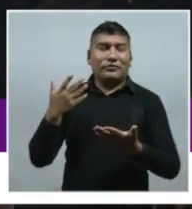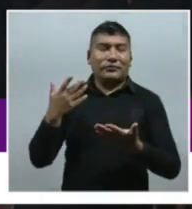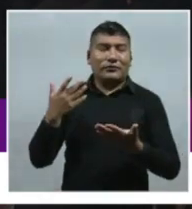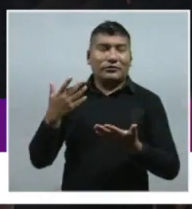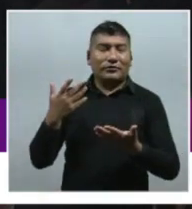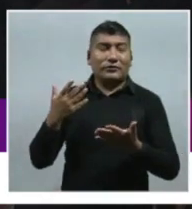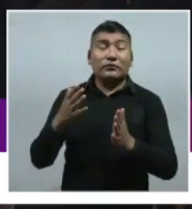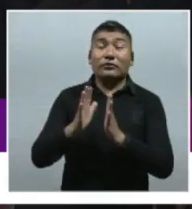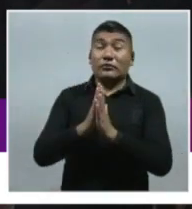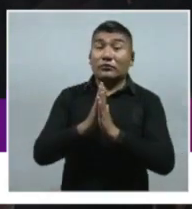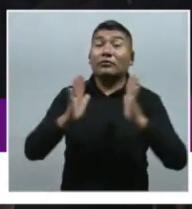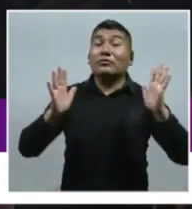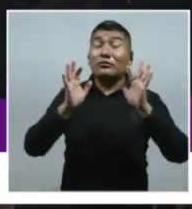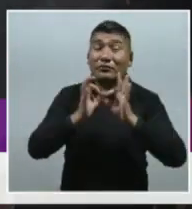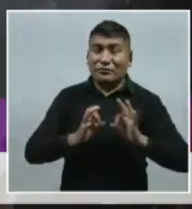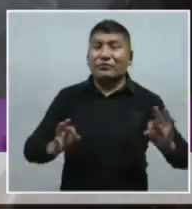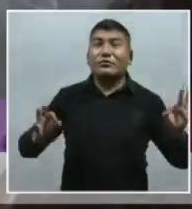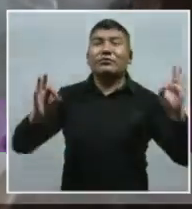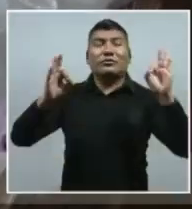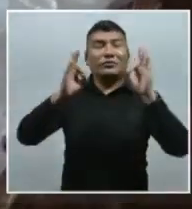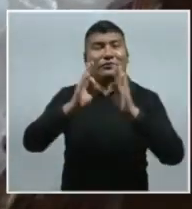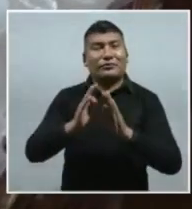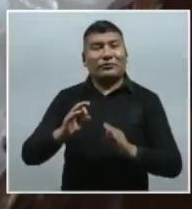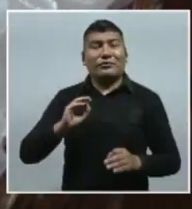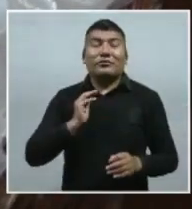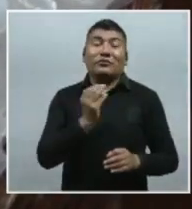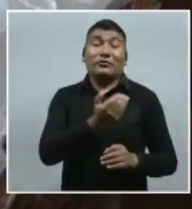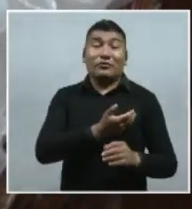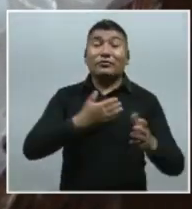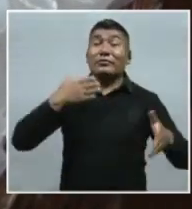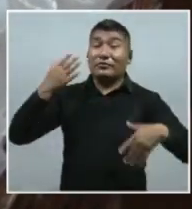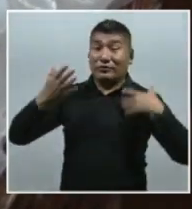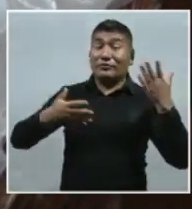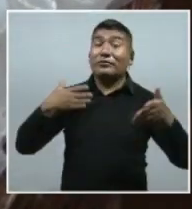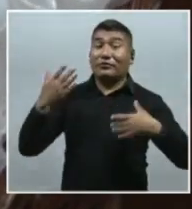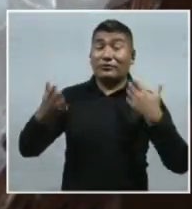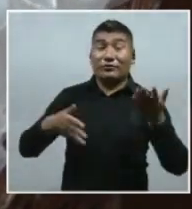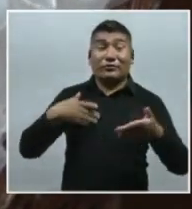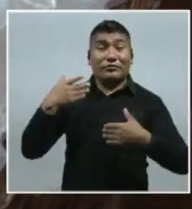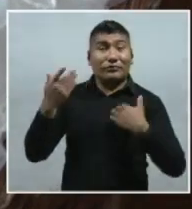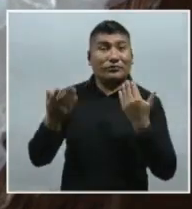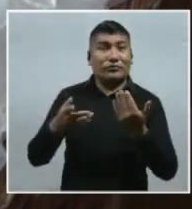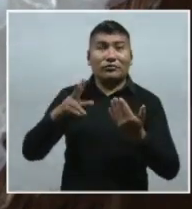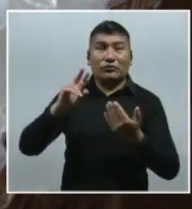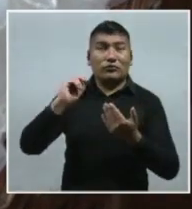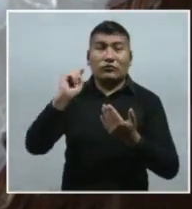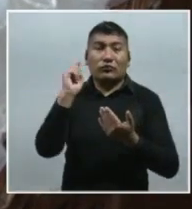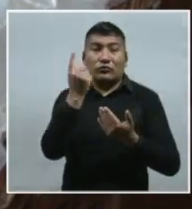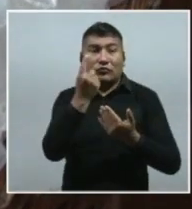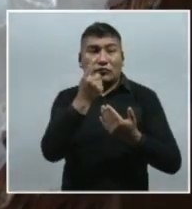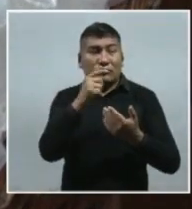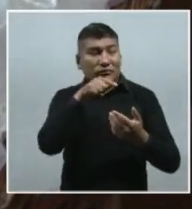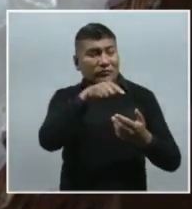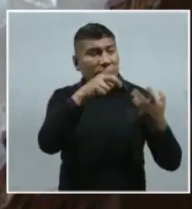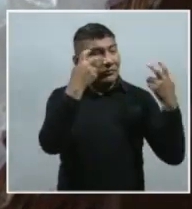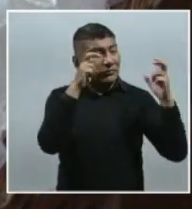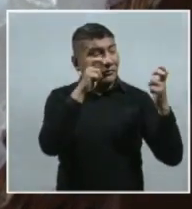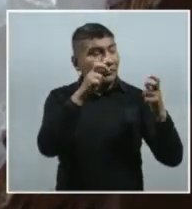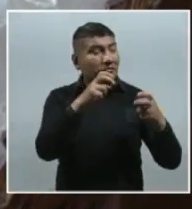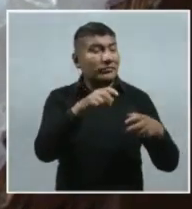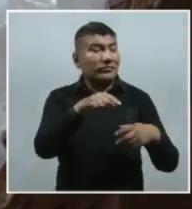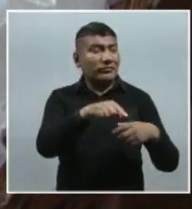es muy importante que nuestra felicidad no esté fundada sobre arenas